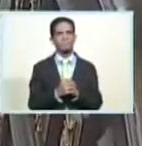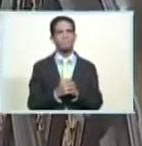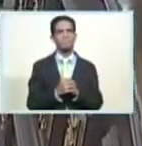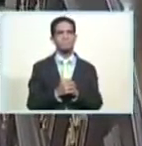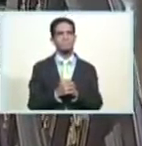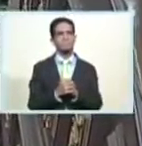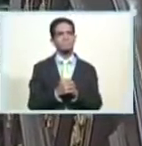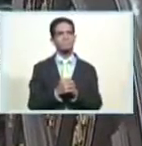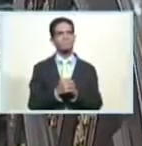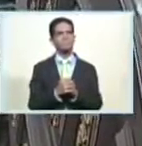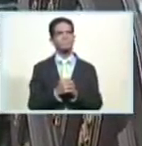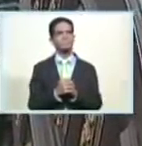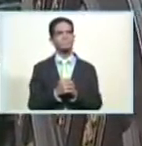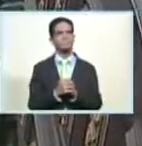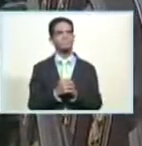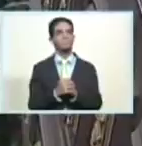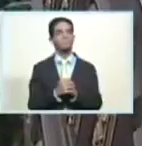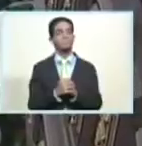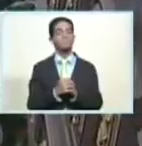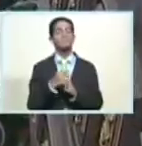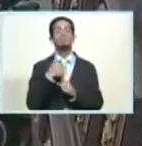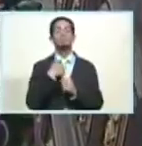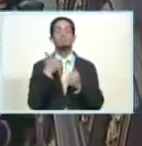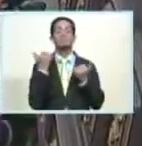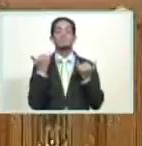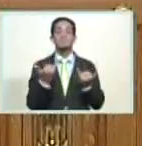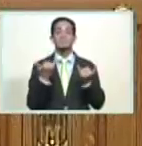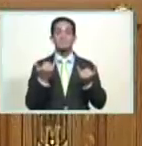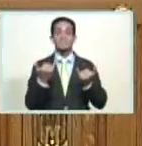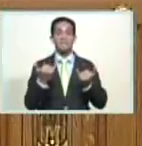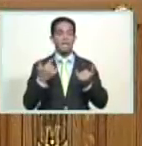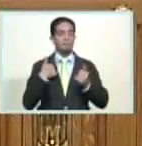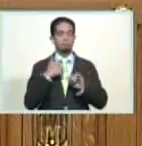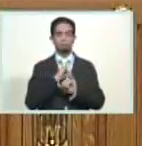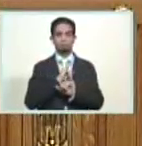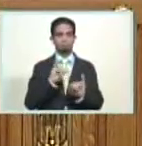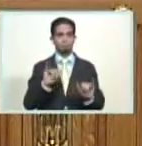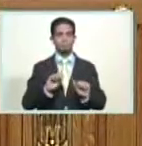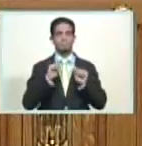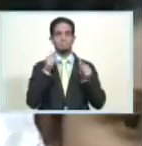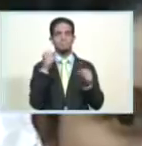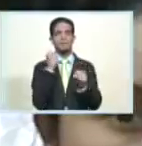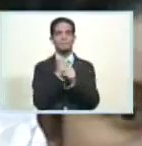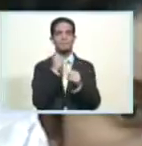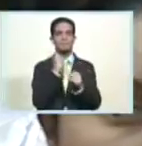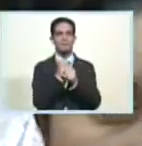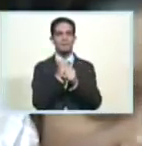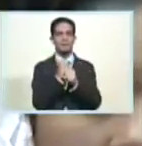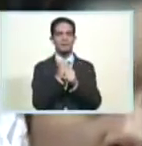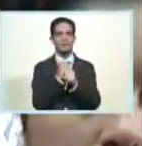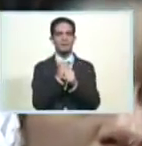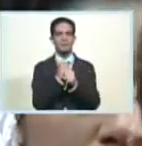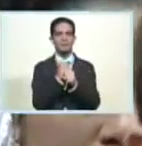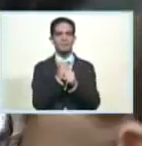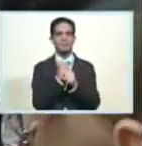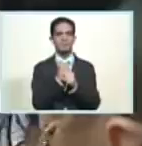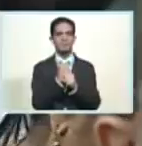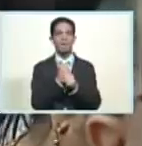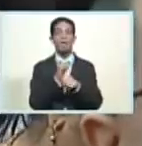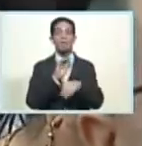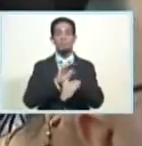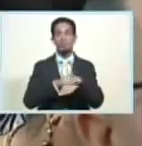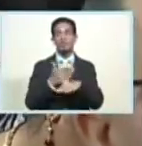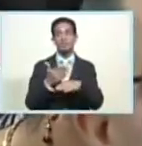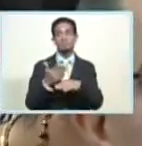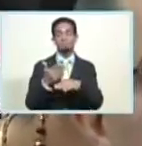Y yo desde ya me puse a trabajar Porque ese es el mandato que